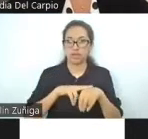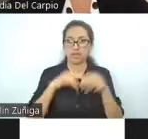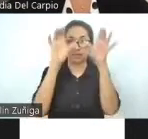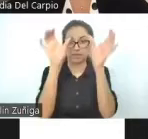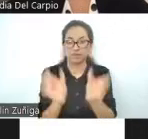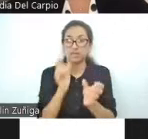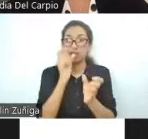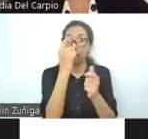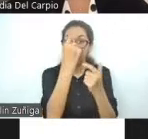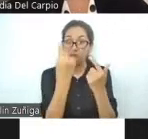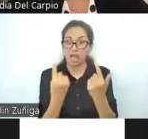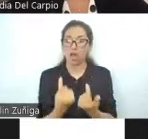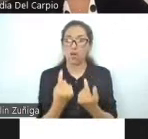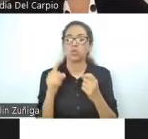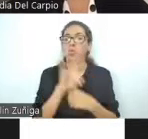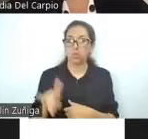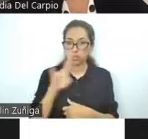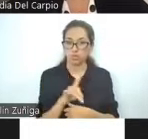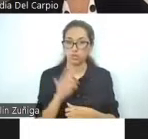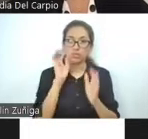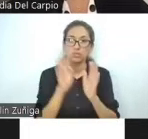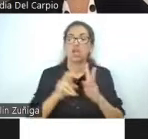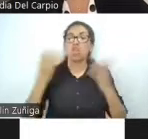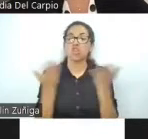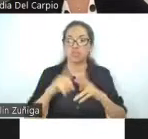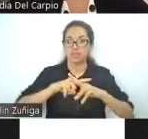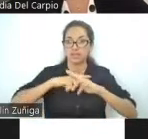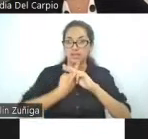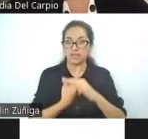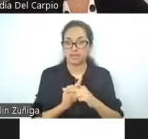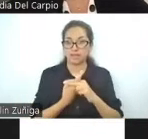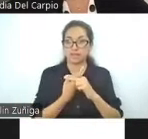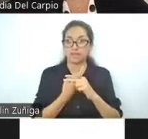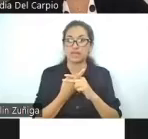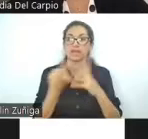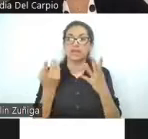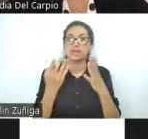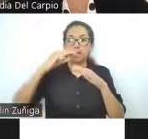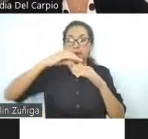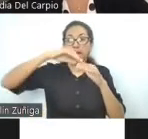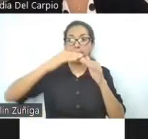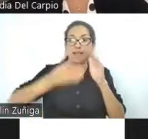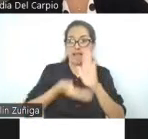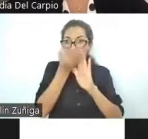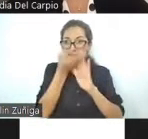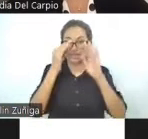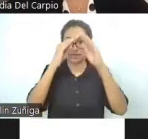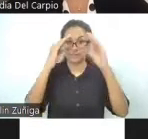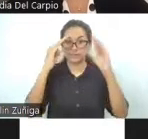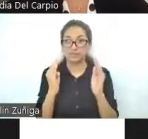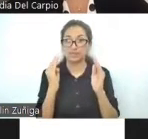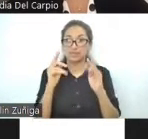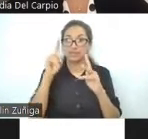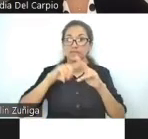con una función. Entonces, la vulva empieza a nivel del pubis o el monte de Venus. Esta zona del monte